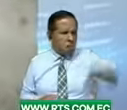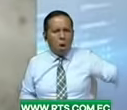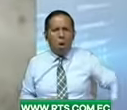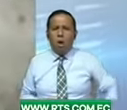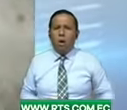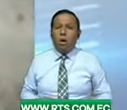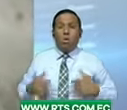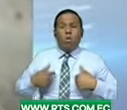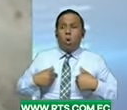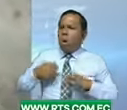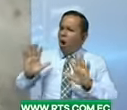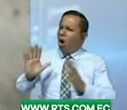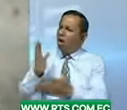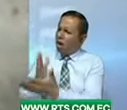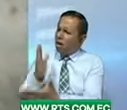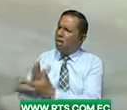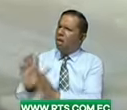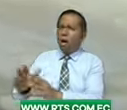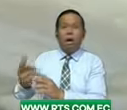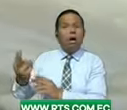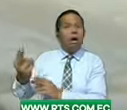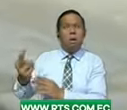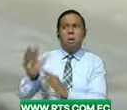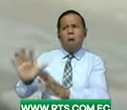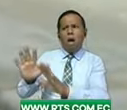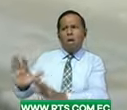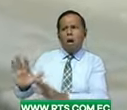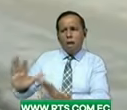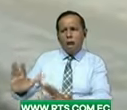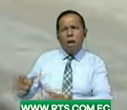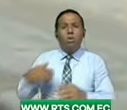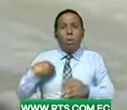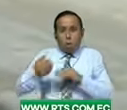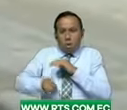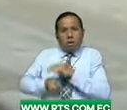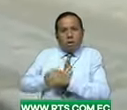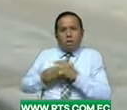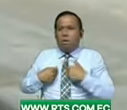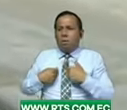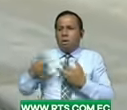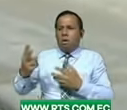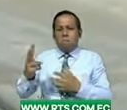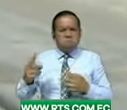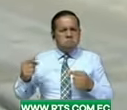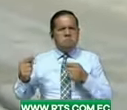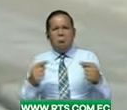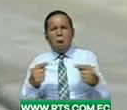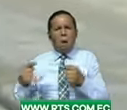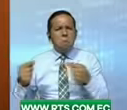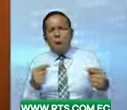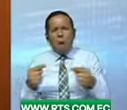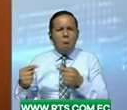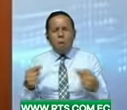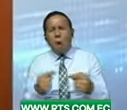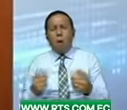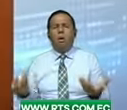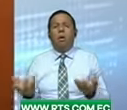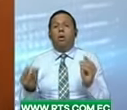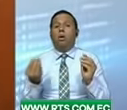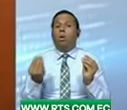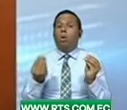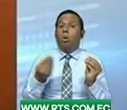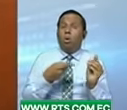oye, déjalo, le digo a los delincuentes, pero allá adentro. Y nada, y ahí en eso seguían ahí forcejeando. Como el